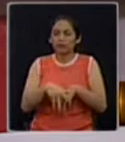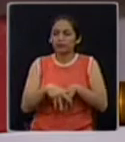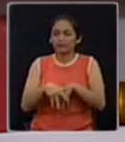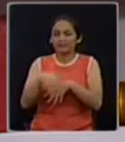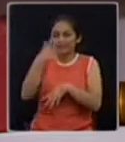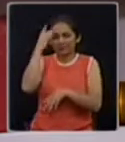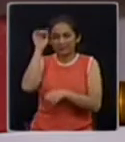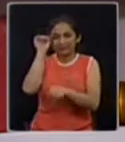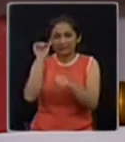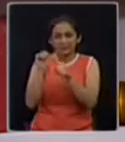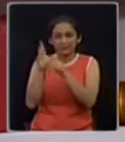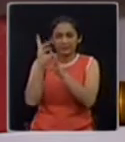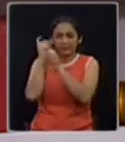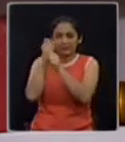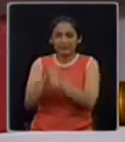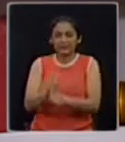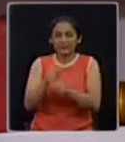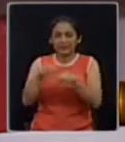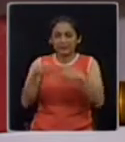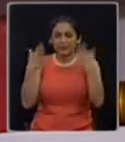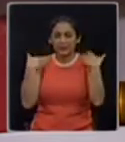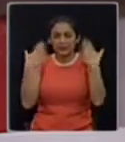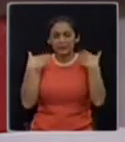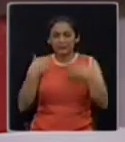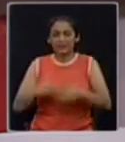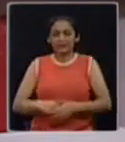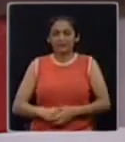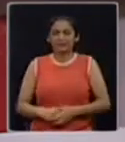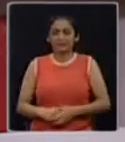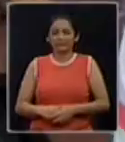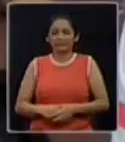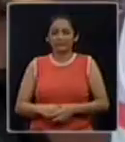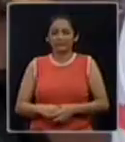esta fundación de la Perla del Pacífico.